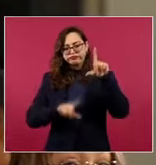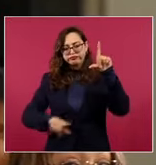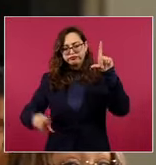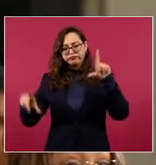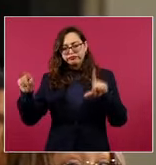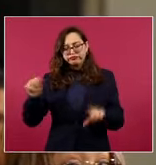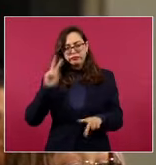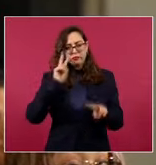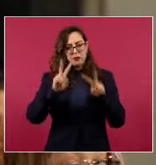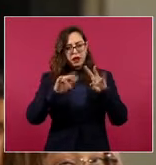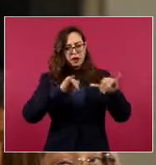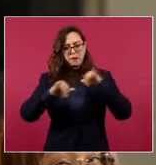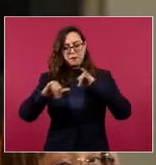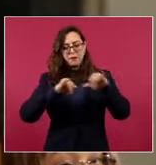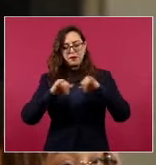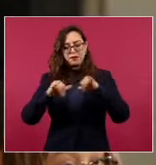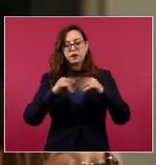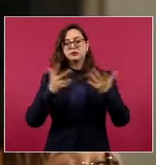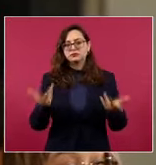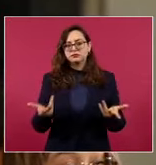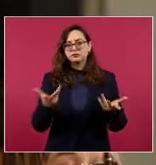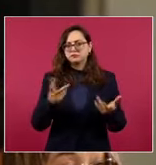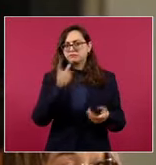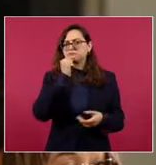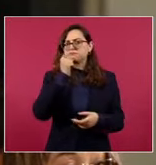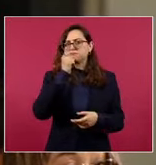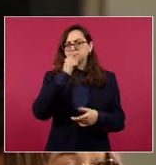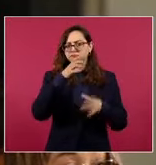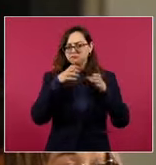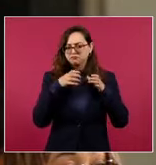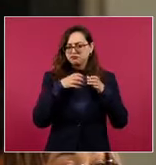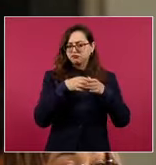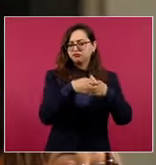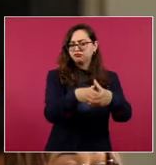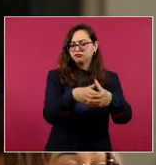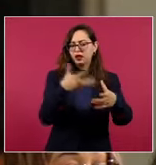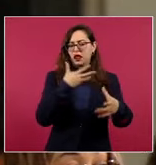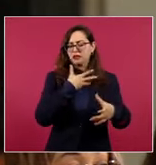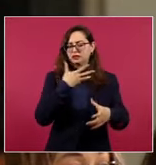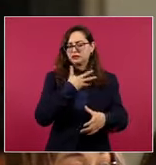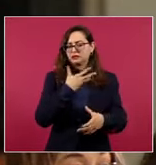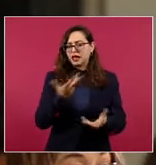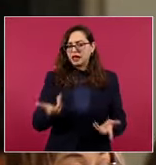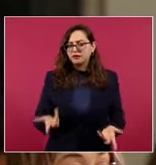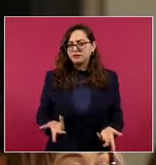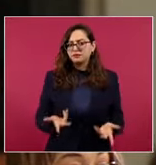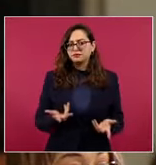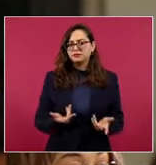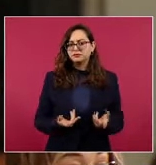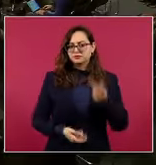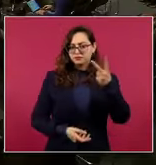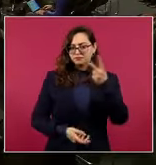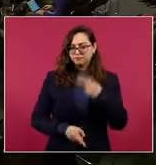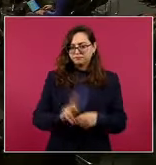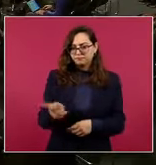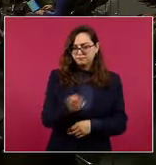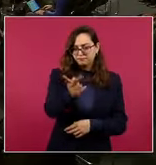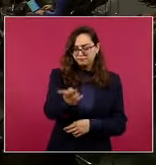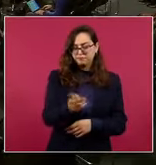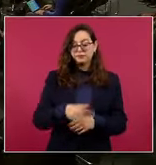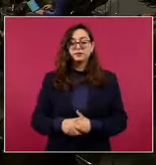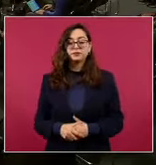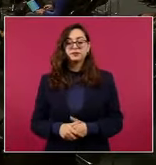concentrados los elementos en Tijuana, la mayor parte de los elementos. Esas serían mis preguntas, presidente. Bueno,